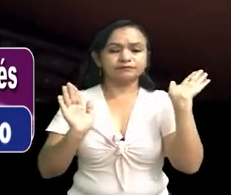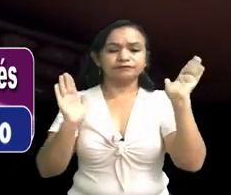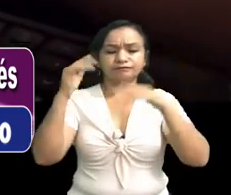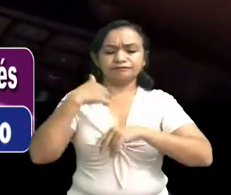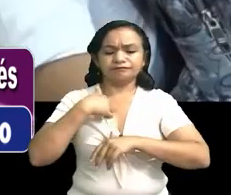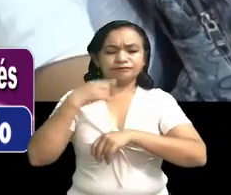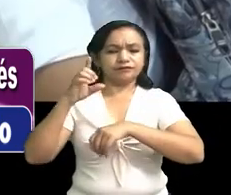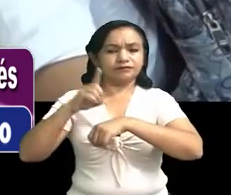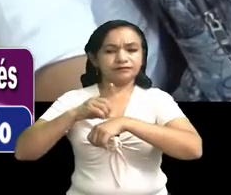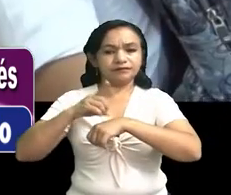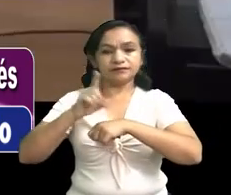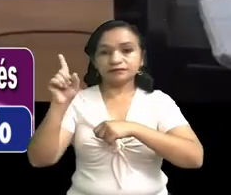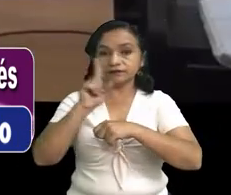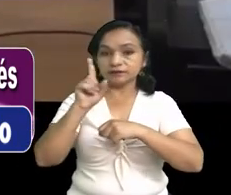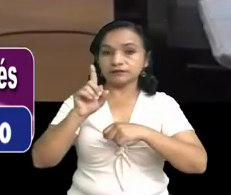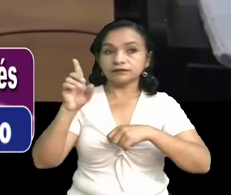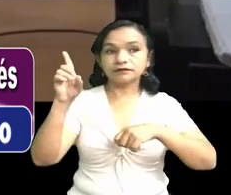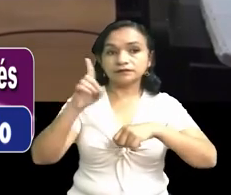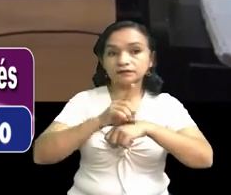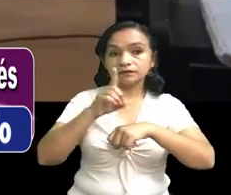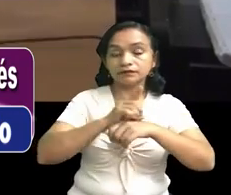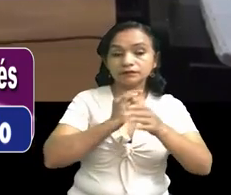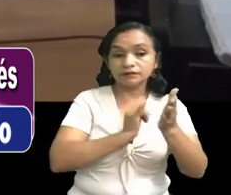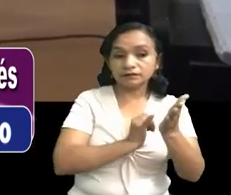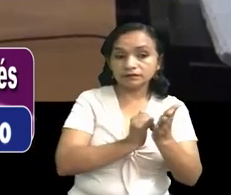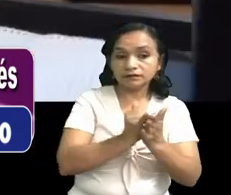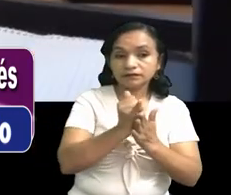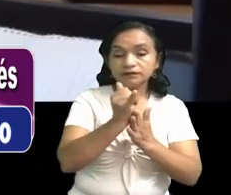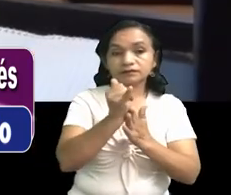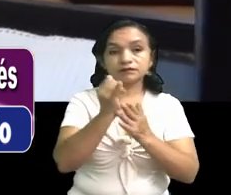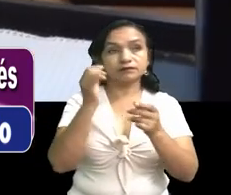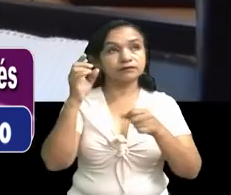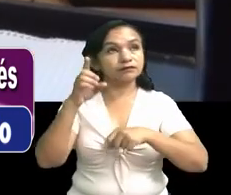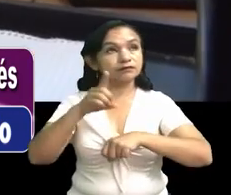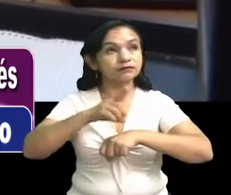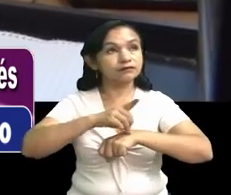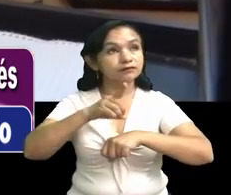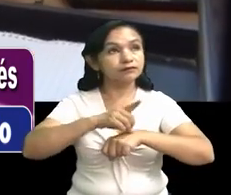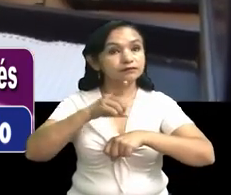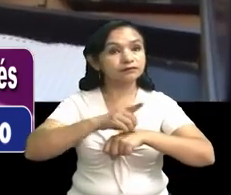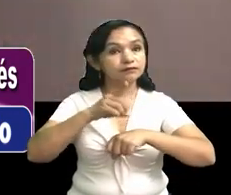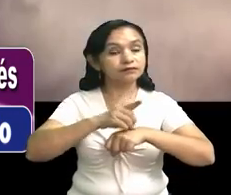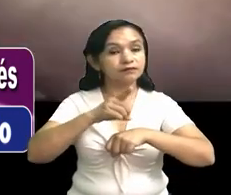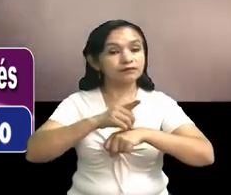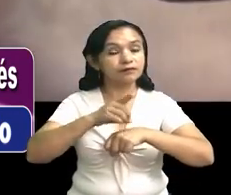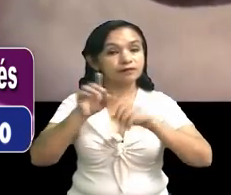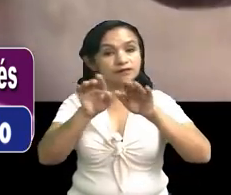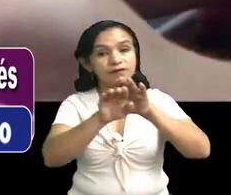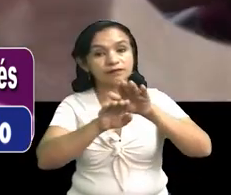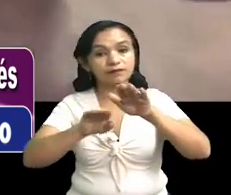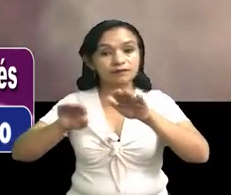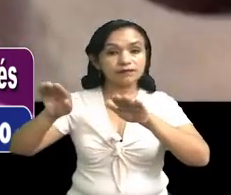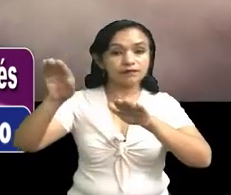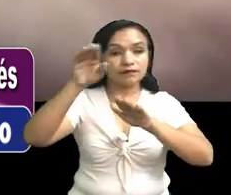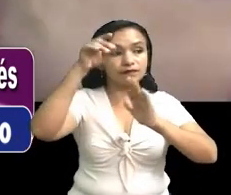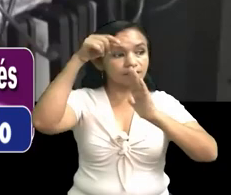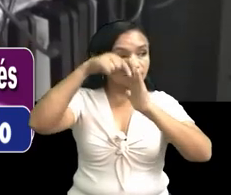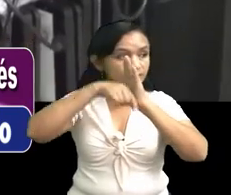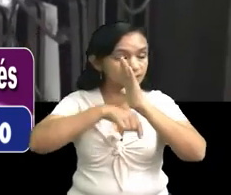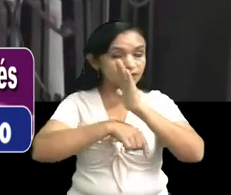doctor, sino porque el doctor investiga, porque el doctor da un conocimiento de mayor